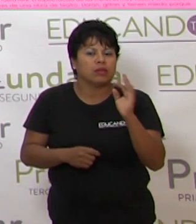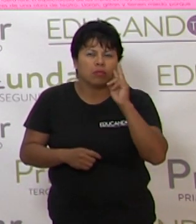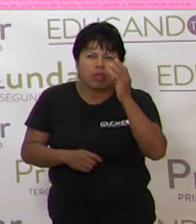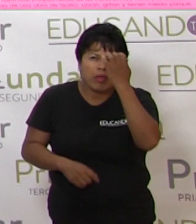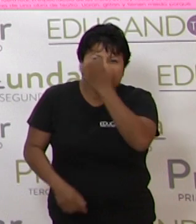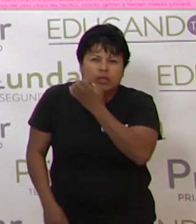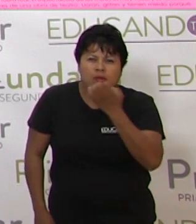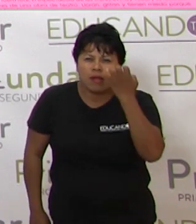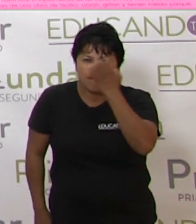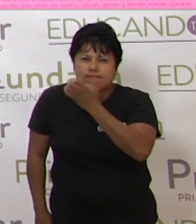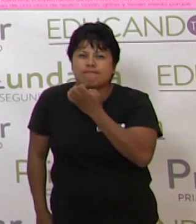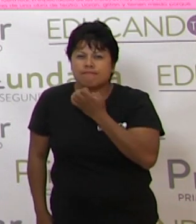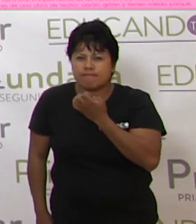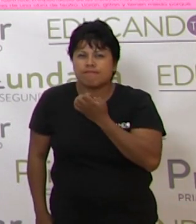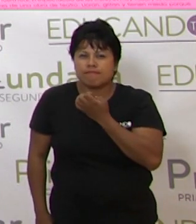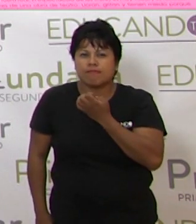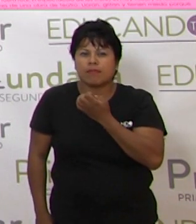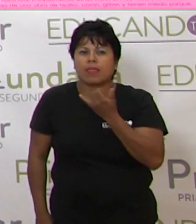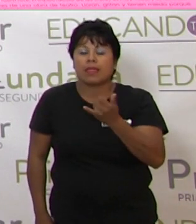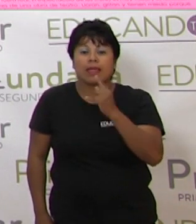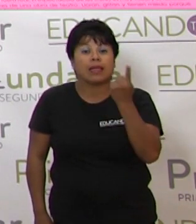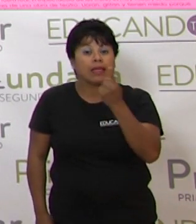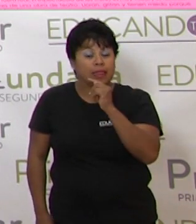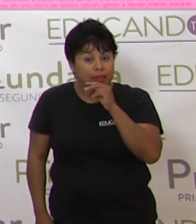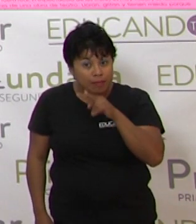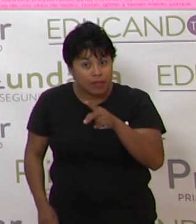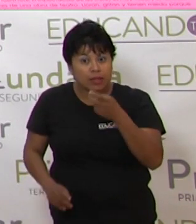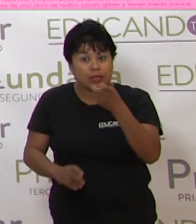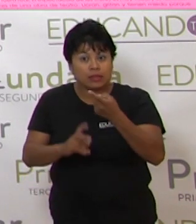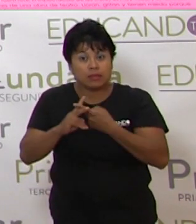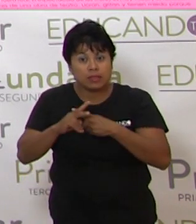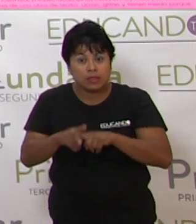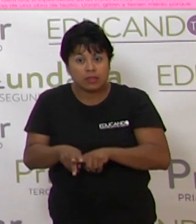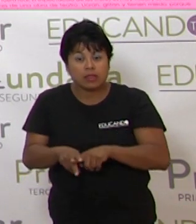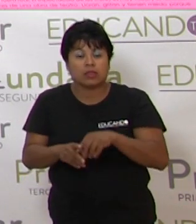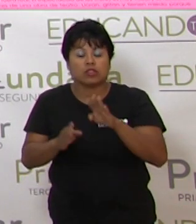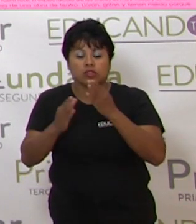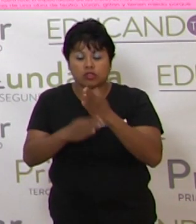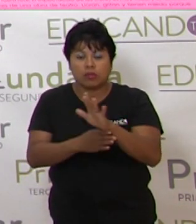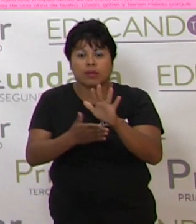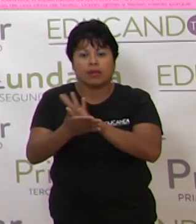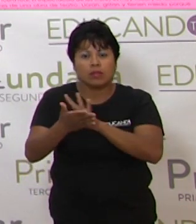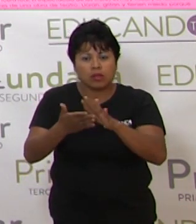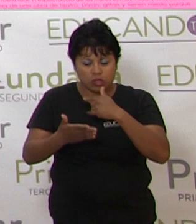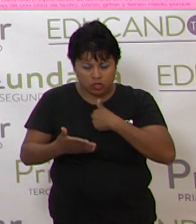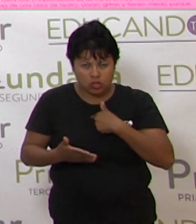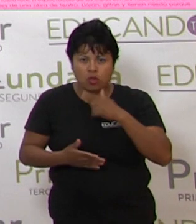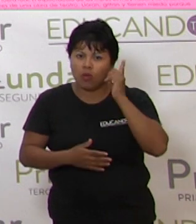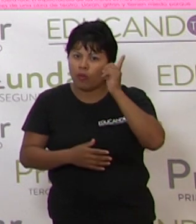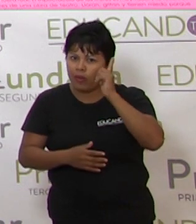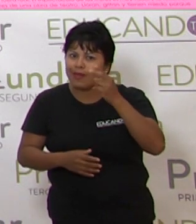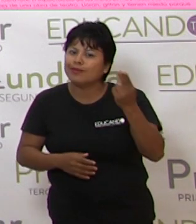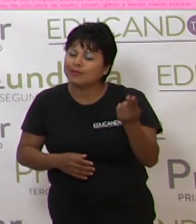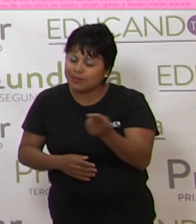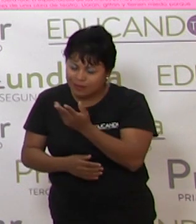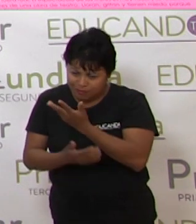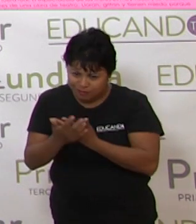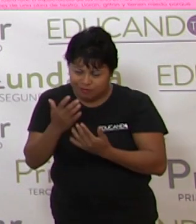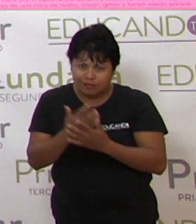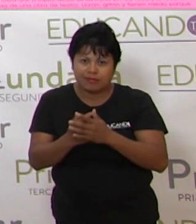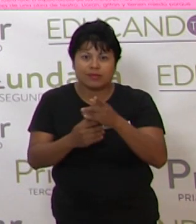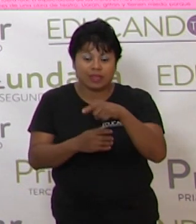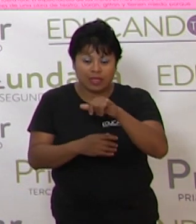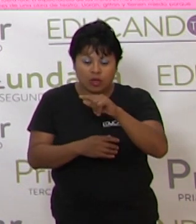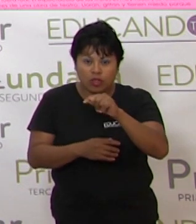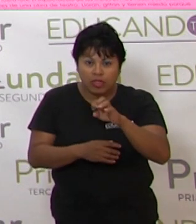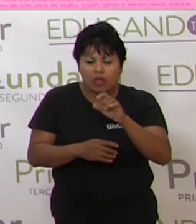observar. Y que también a partir de la lectura que yo espero que ustedes hagan del Quijote de la Mancha, aunque